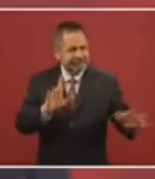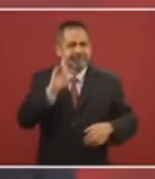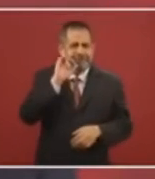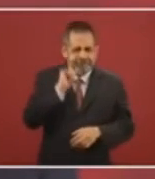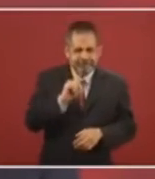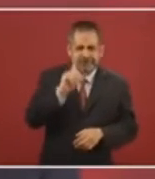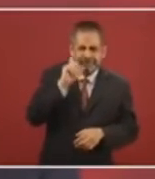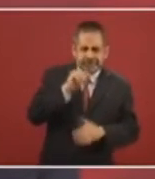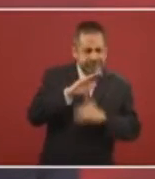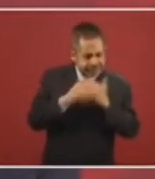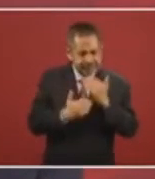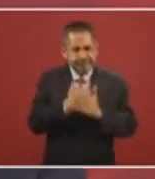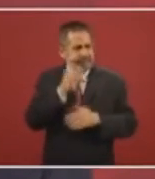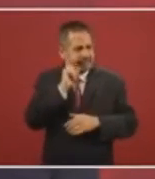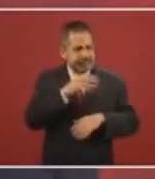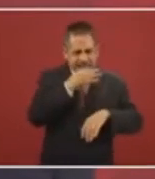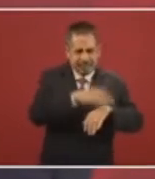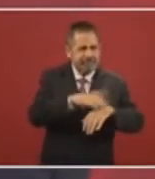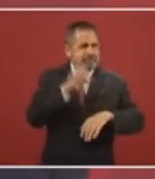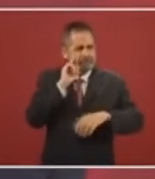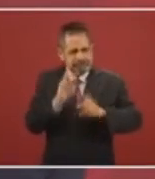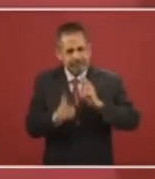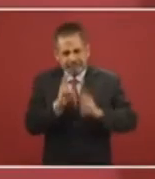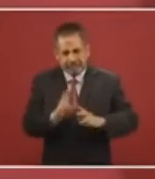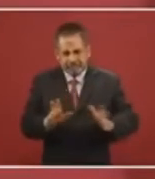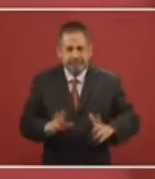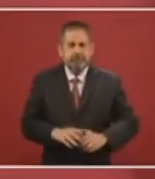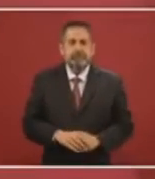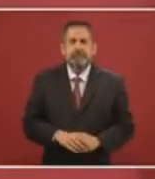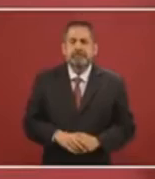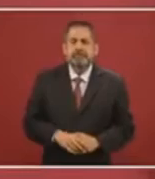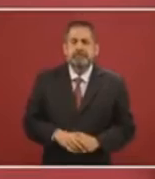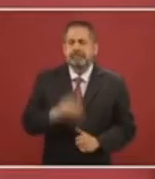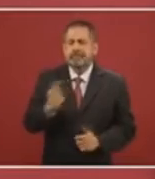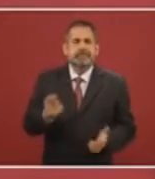mañana, ¿no?, hablamos. Entonces,